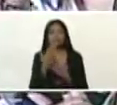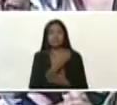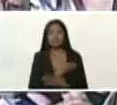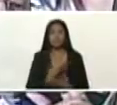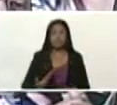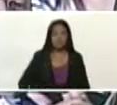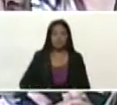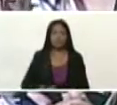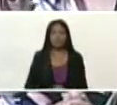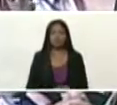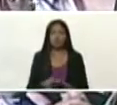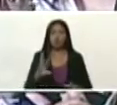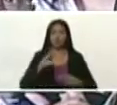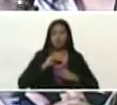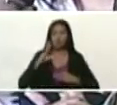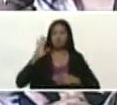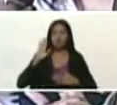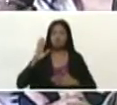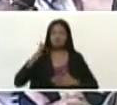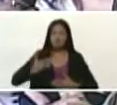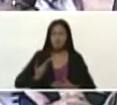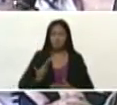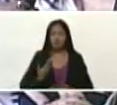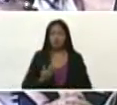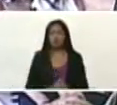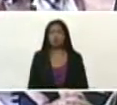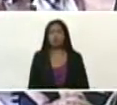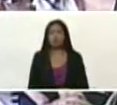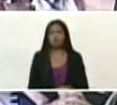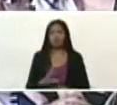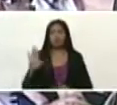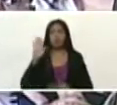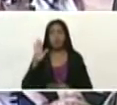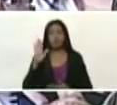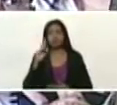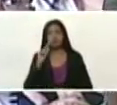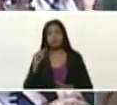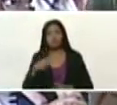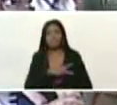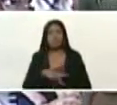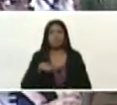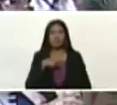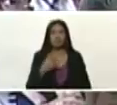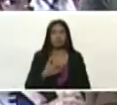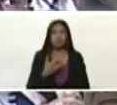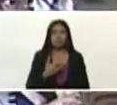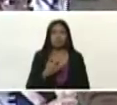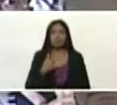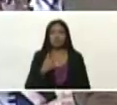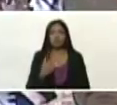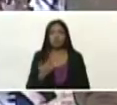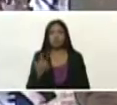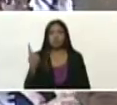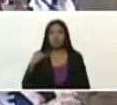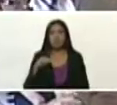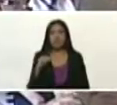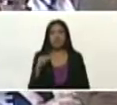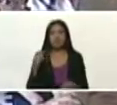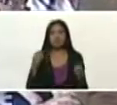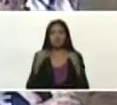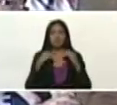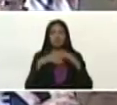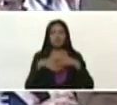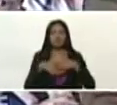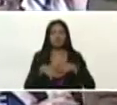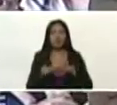presidente. Asumo ese compromiso. Ese compromiso con esa pasión que uno tiene que impregnarle